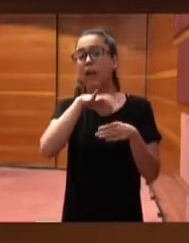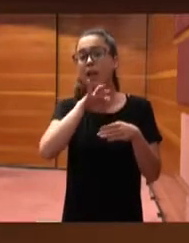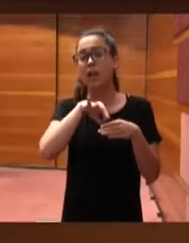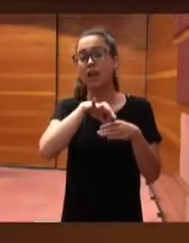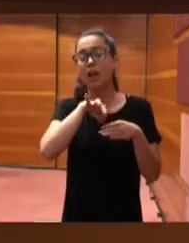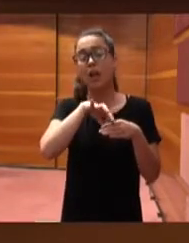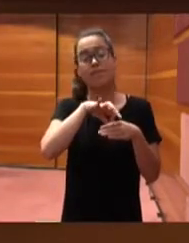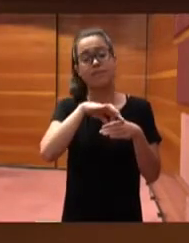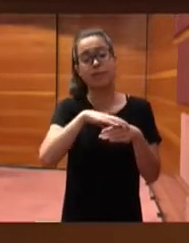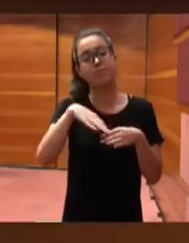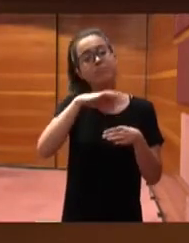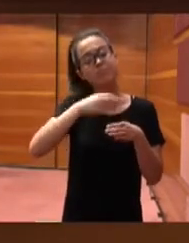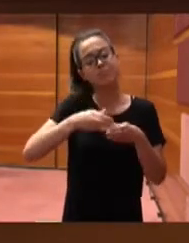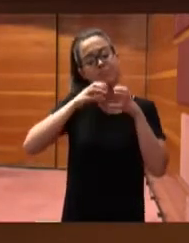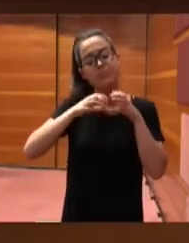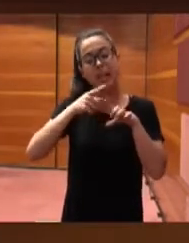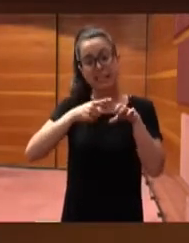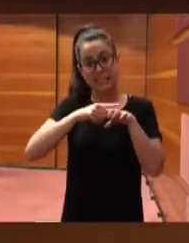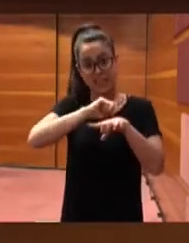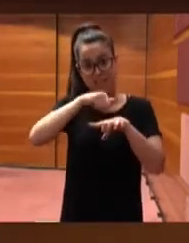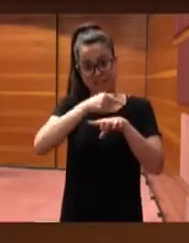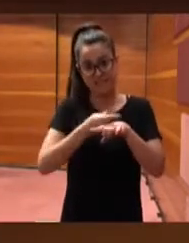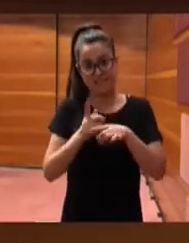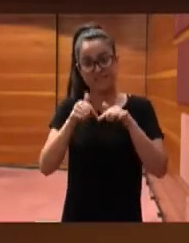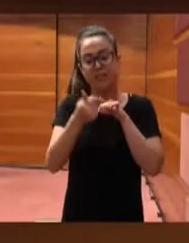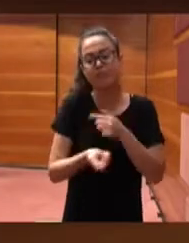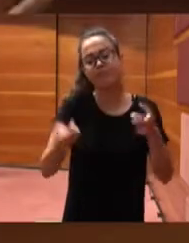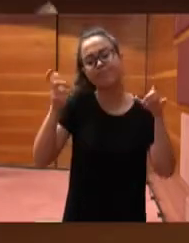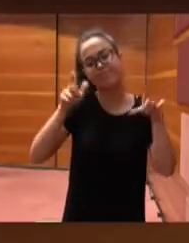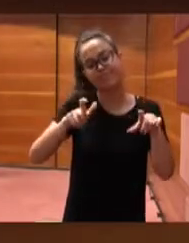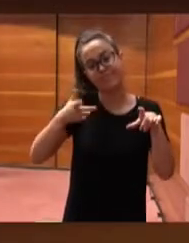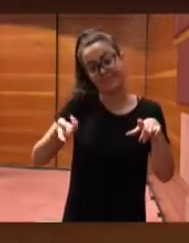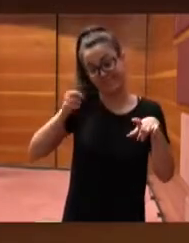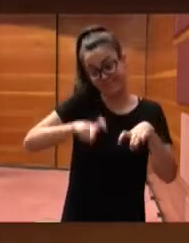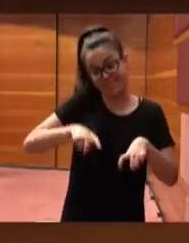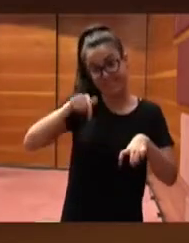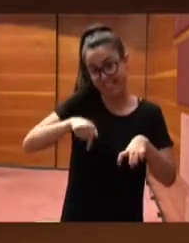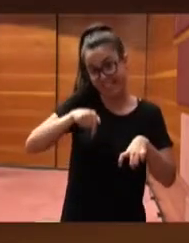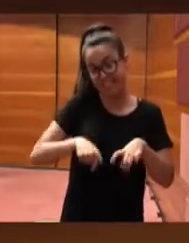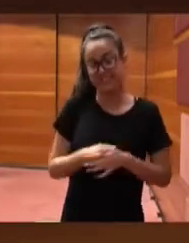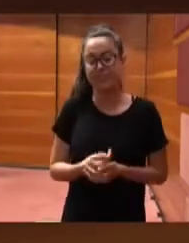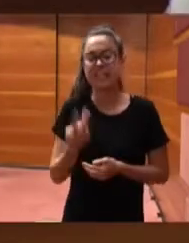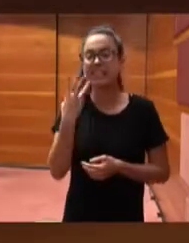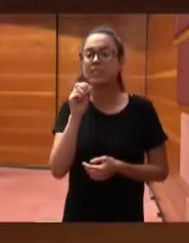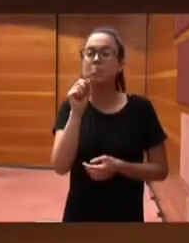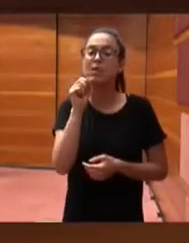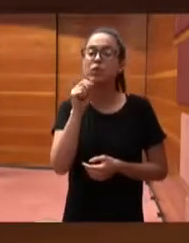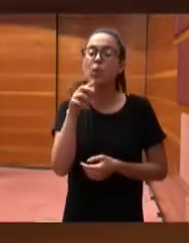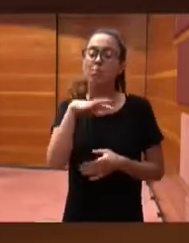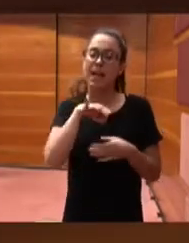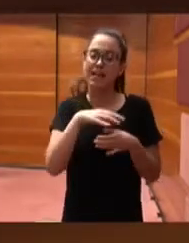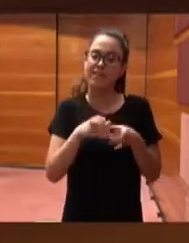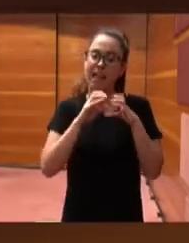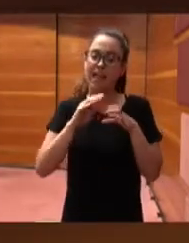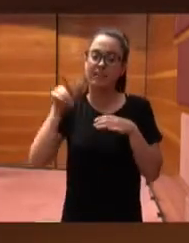hartzeko aukera izango dugu, ta ordu erdi barru, berriro, hemen elkartuko gara. Hacemos una pausa, 30 minutos para el café en el